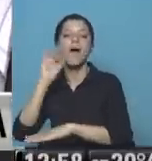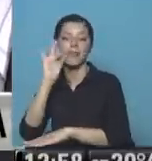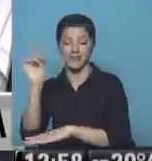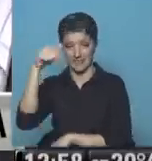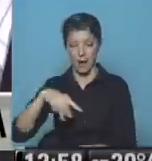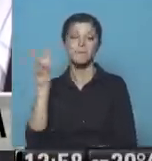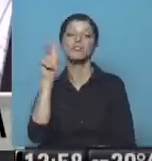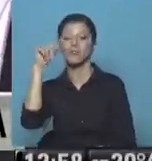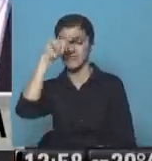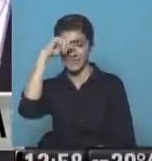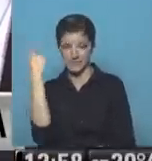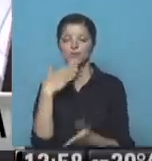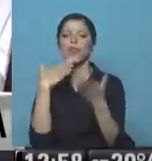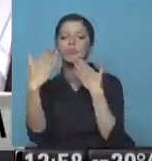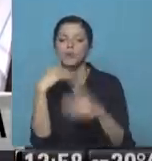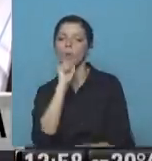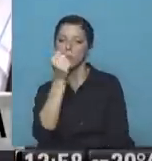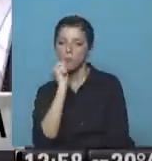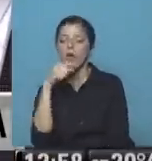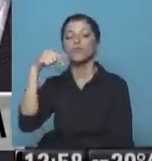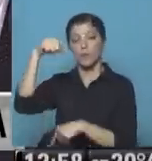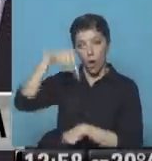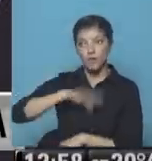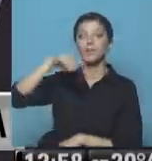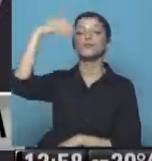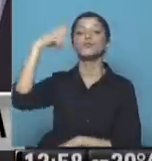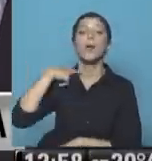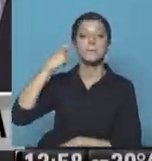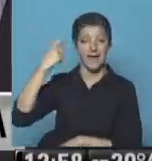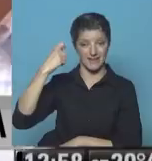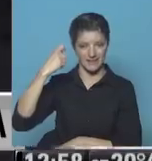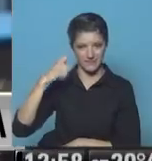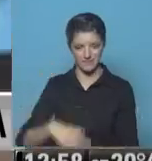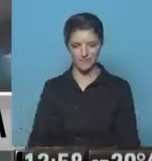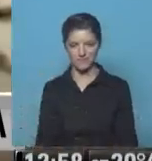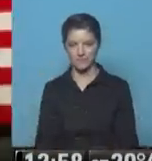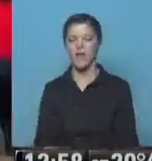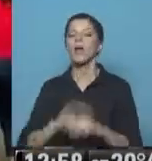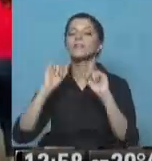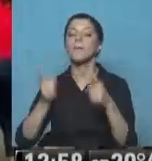Internacional sobre el presente y futuro de España y la actualidad política europea. Y además,